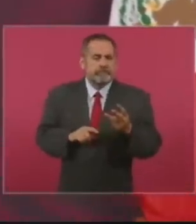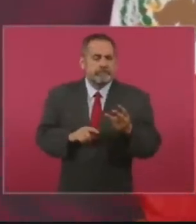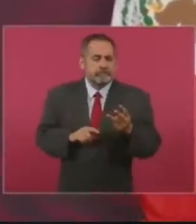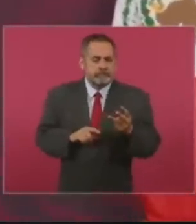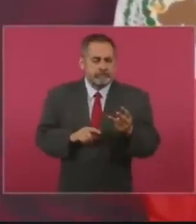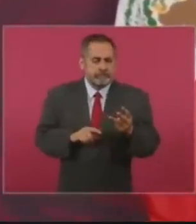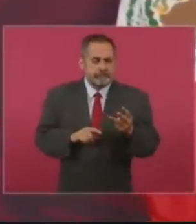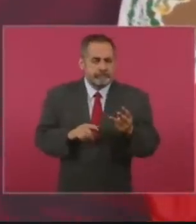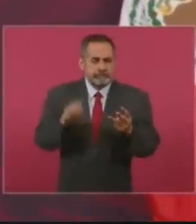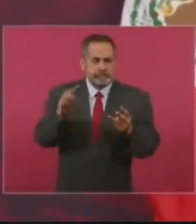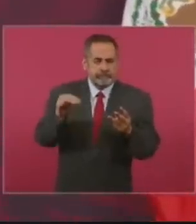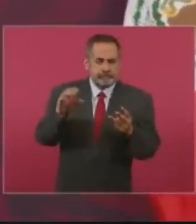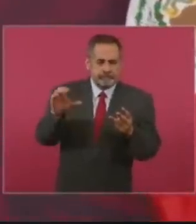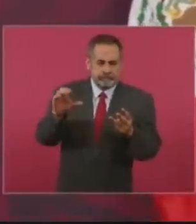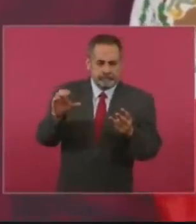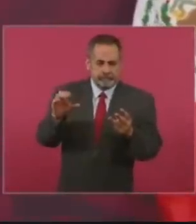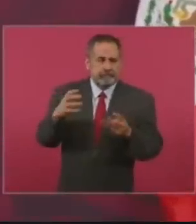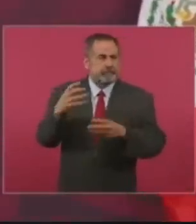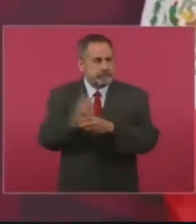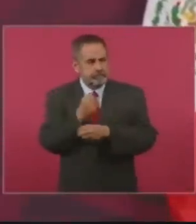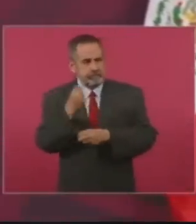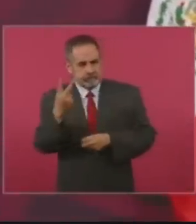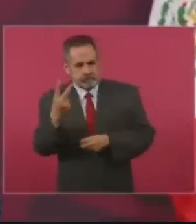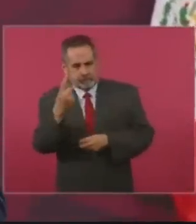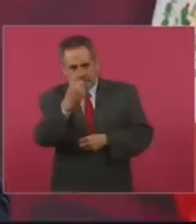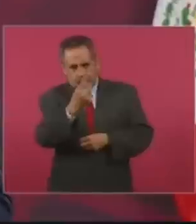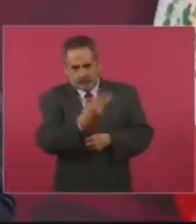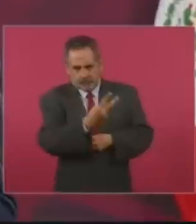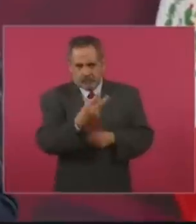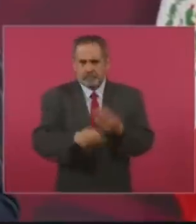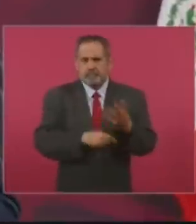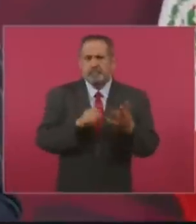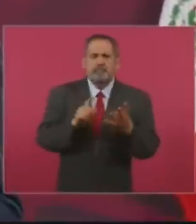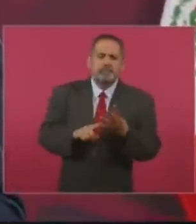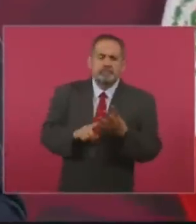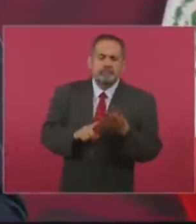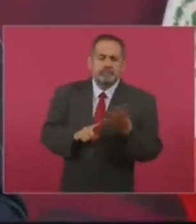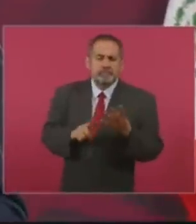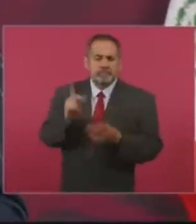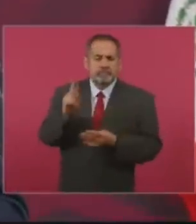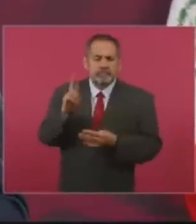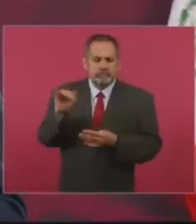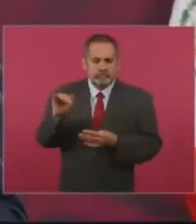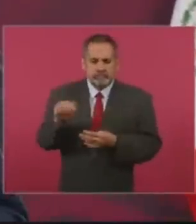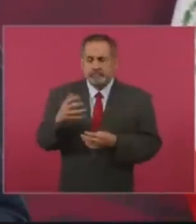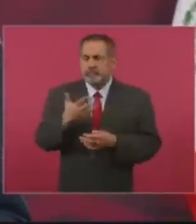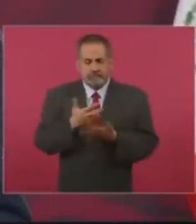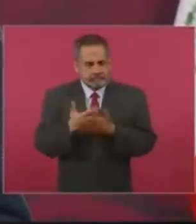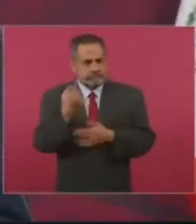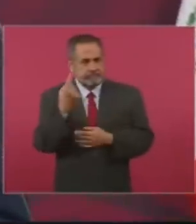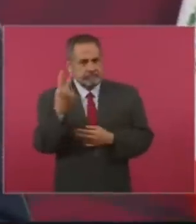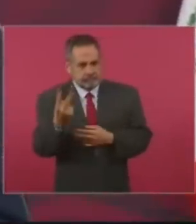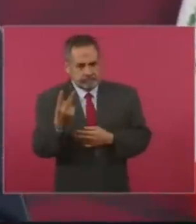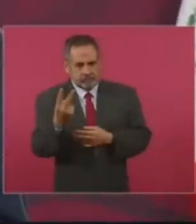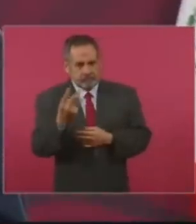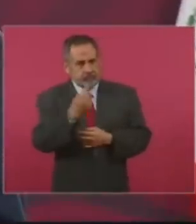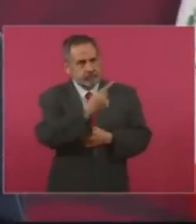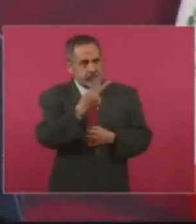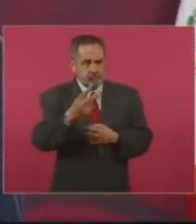este el movimiento ciudadano tiene dos el pri tiene dos